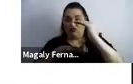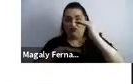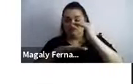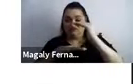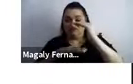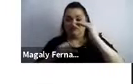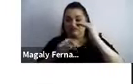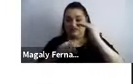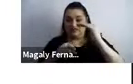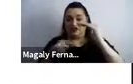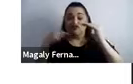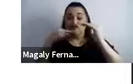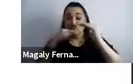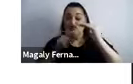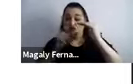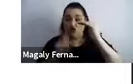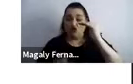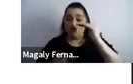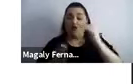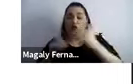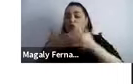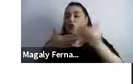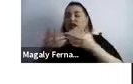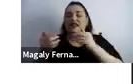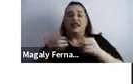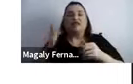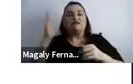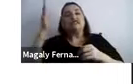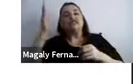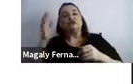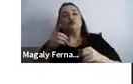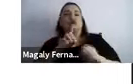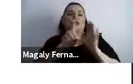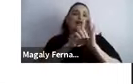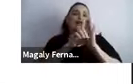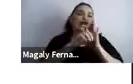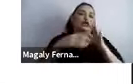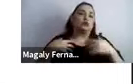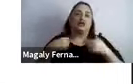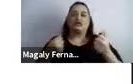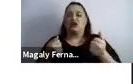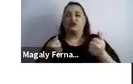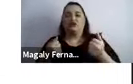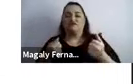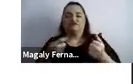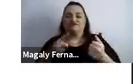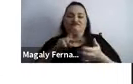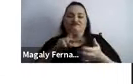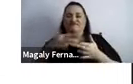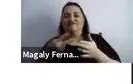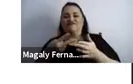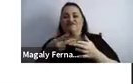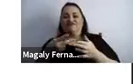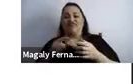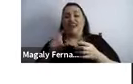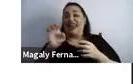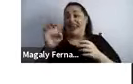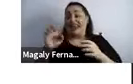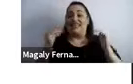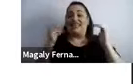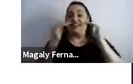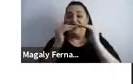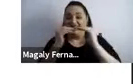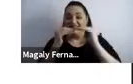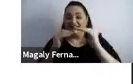los cuales cualquier discurso de derecho a la salud es retórico, la que está en equidad y la que